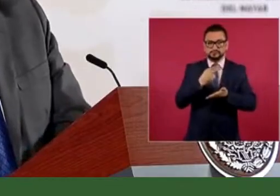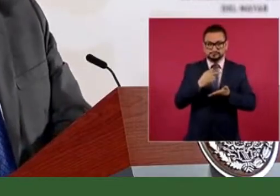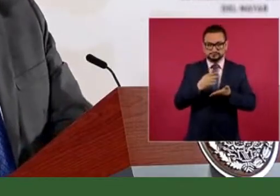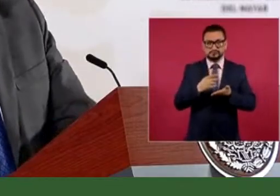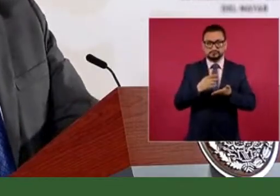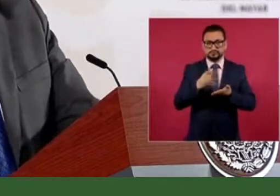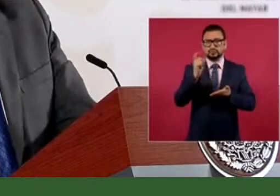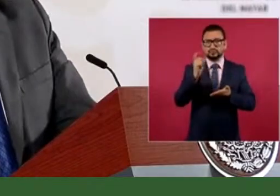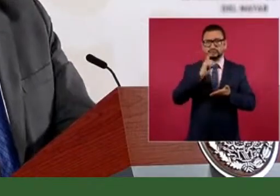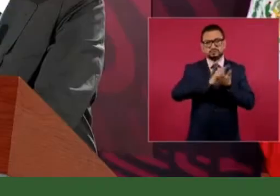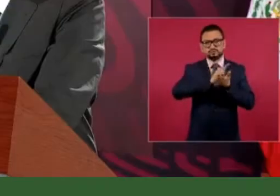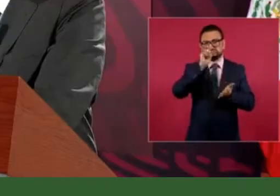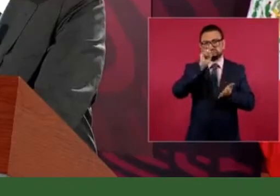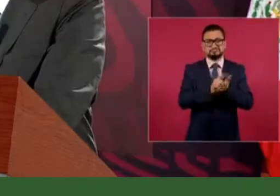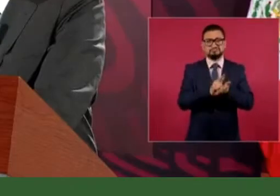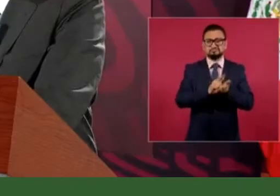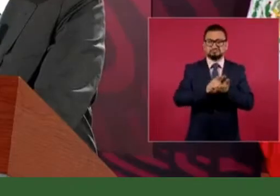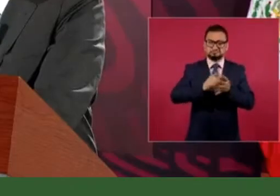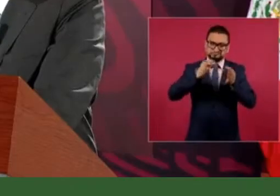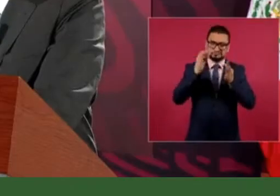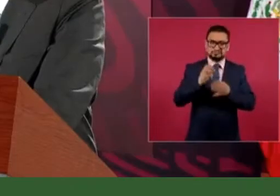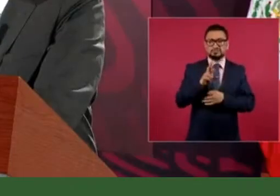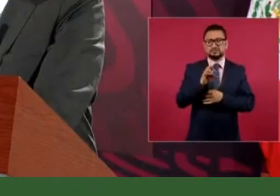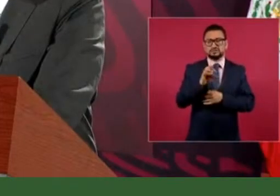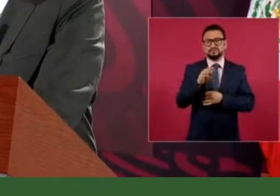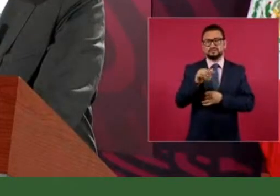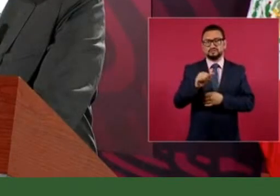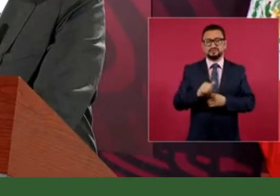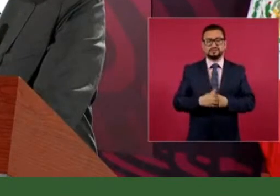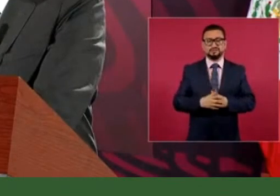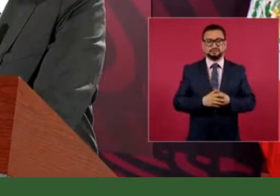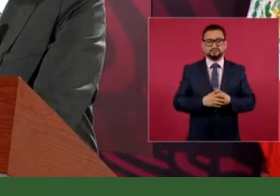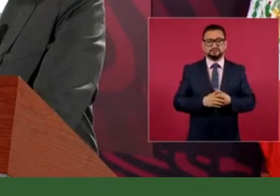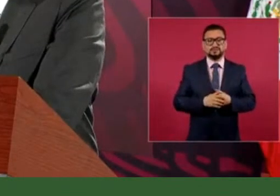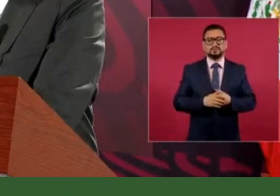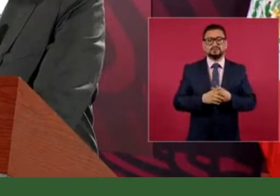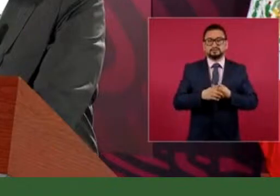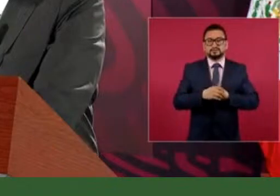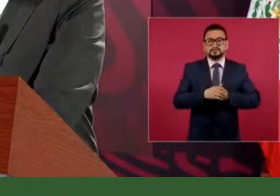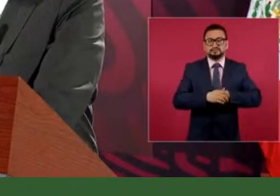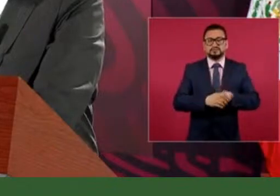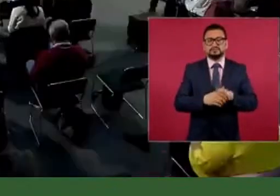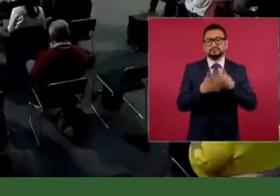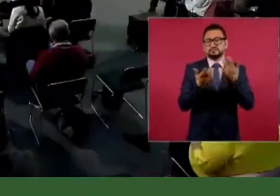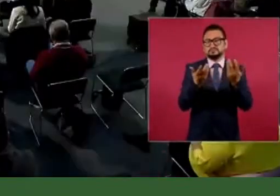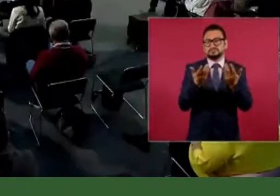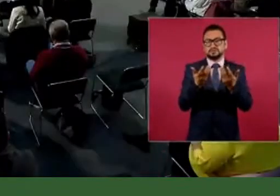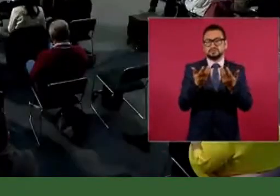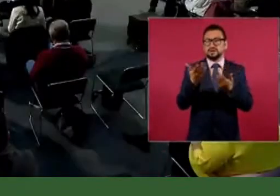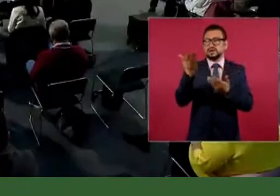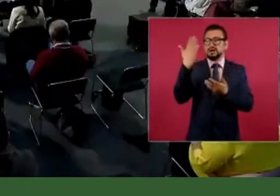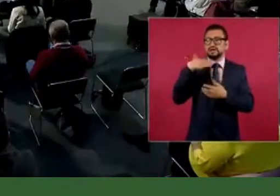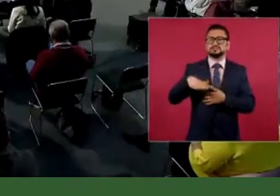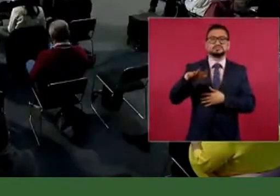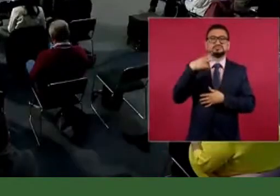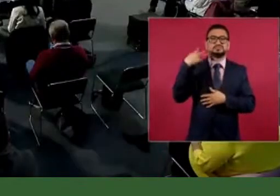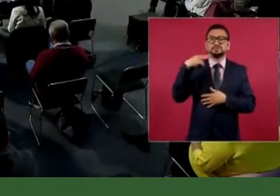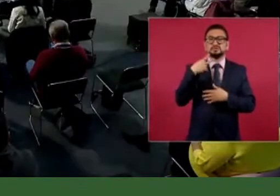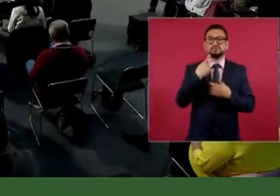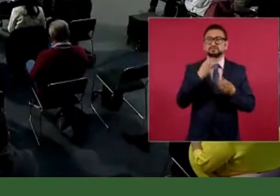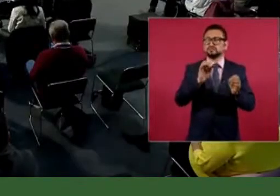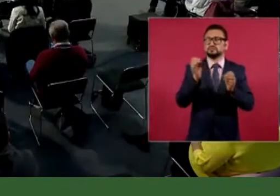la promulgación de las leyes de reforma. Y no había nada en Veracruz sobre eso.